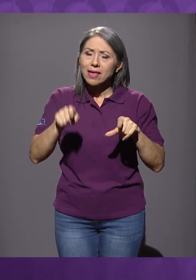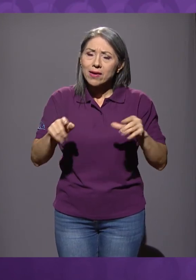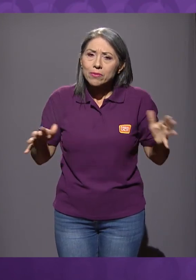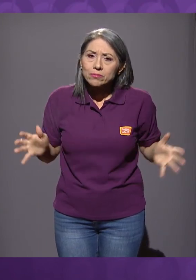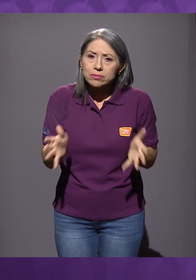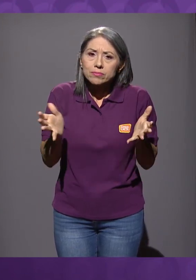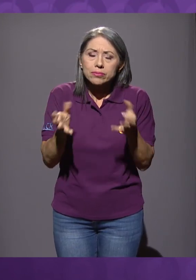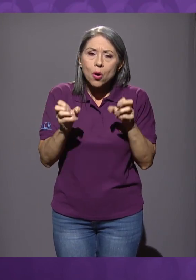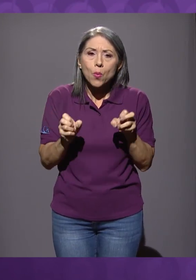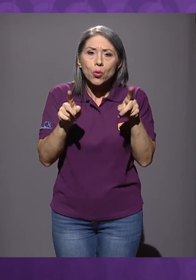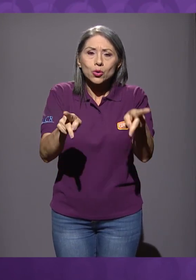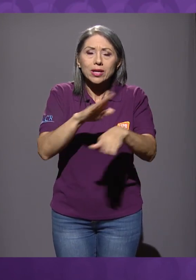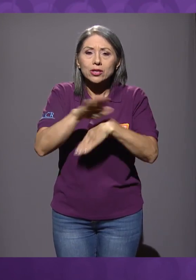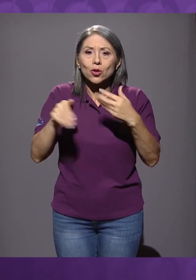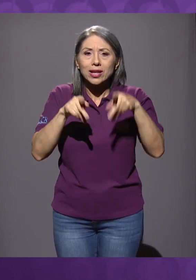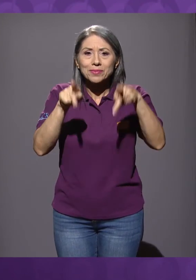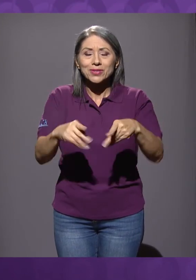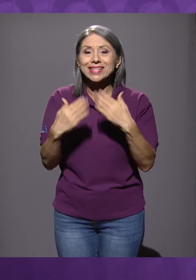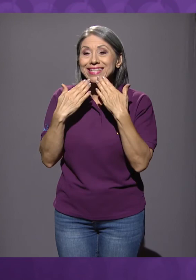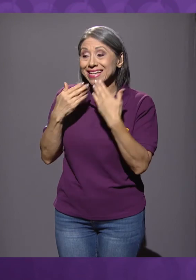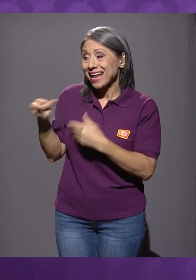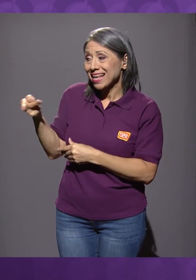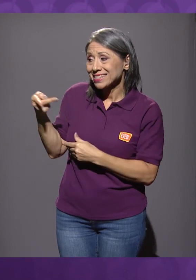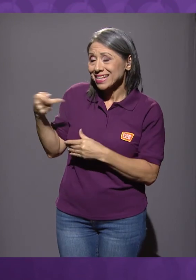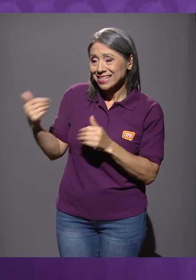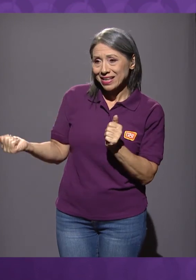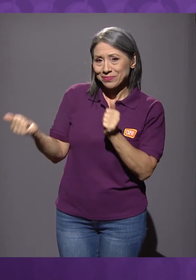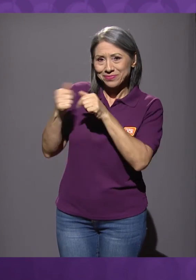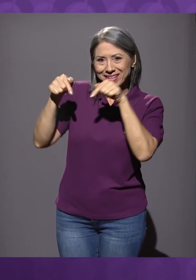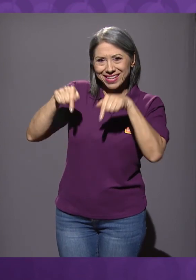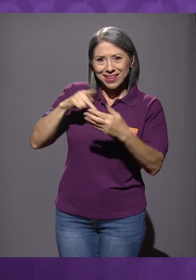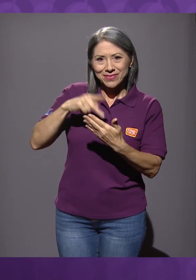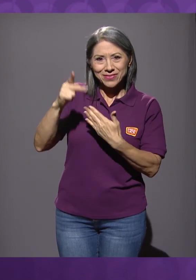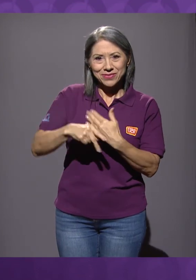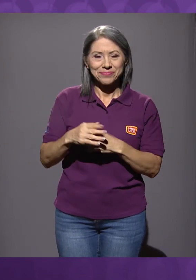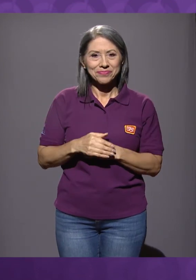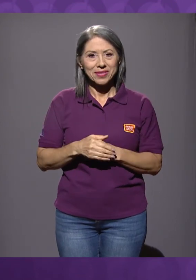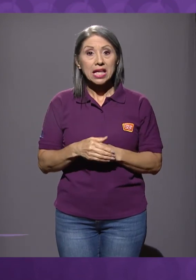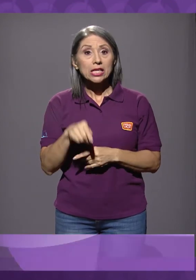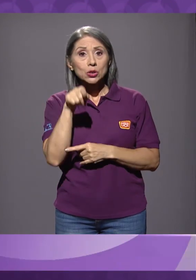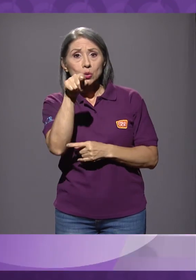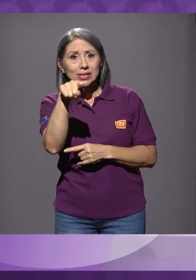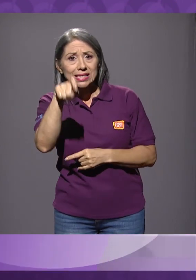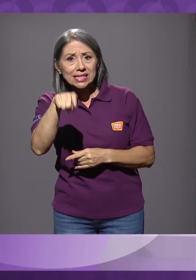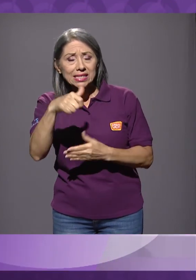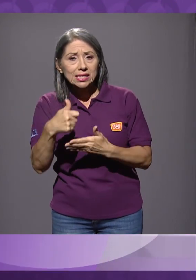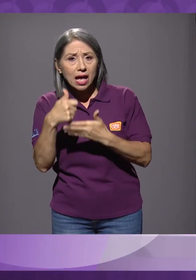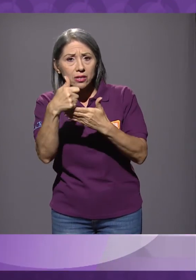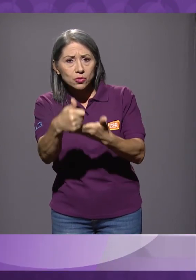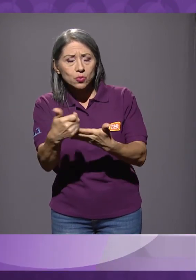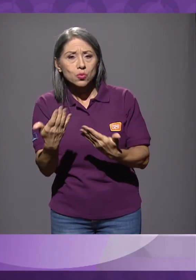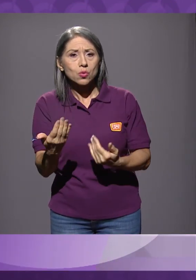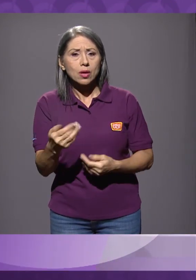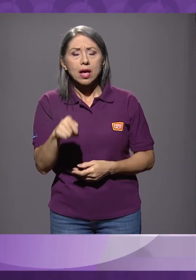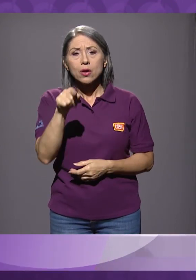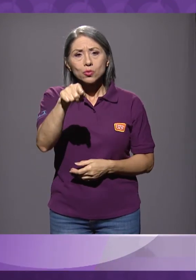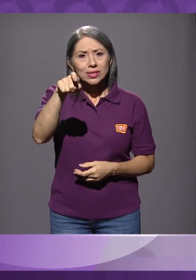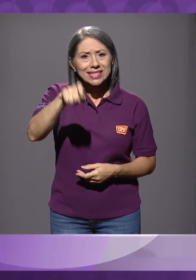esas oportunidades sean para todas las personas. Les agradezco muchísimo a Adriana y Andrés que nos hayan acompañado, y si usted necesita ayuda,